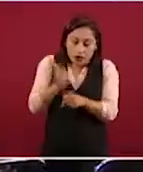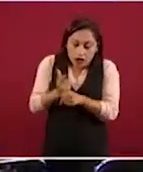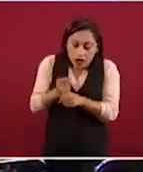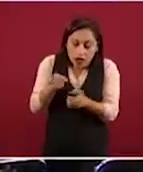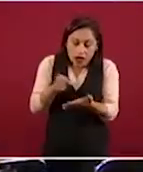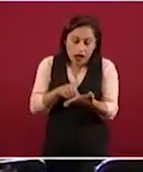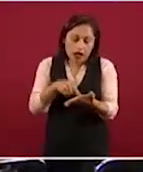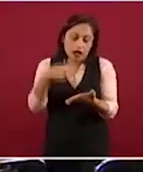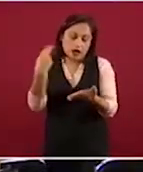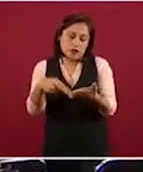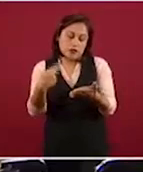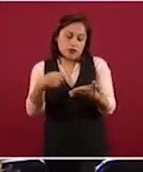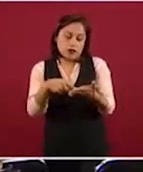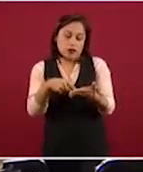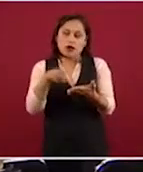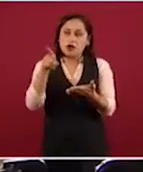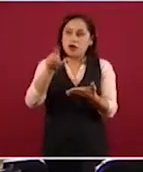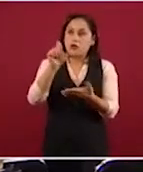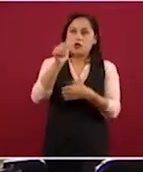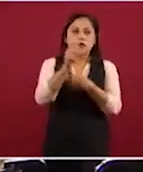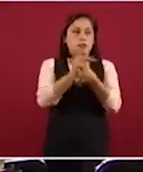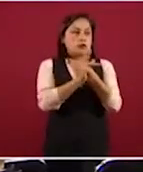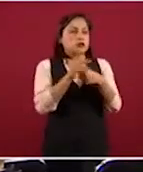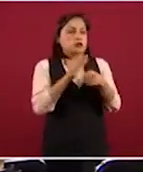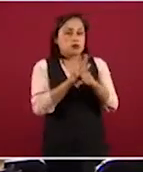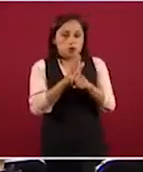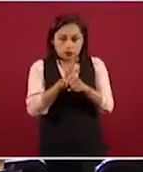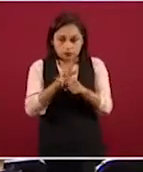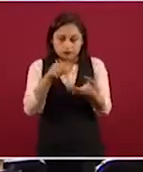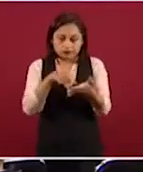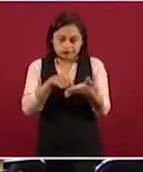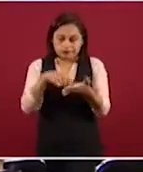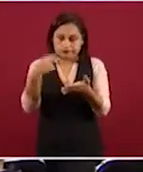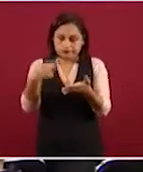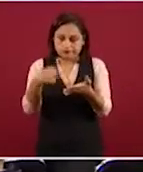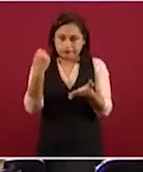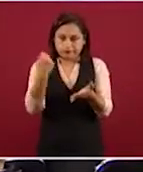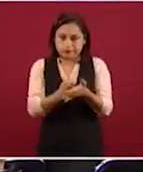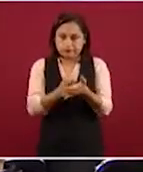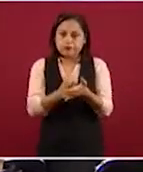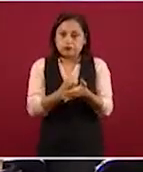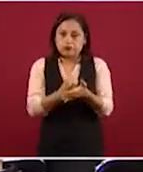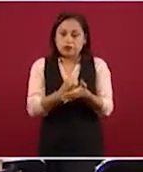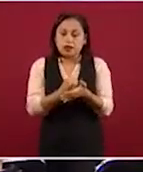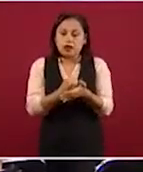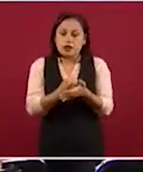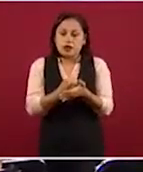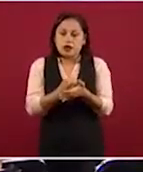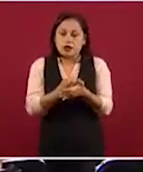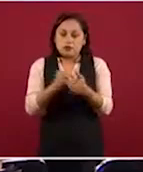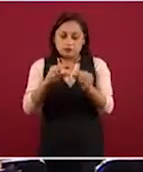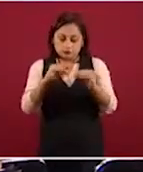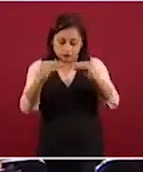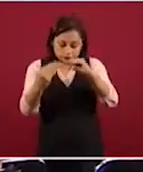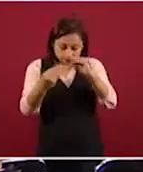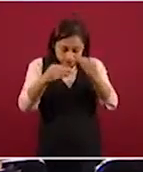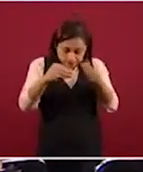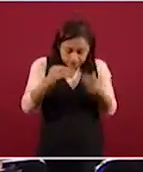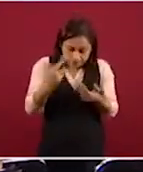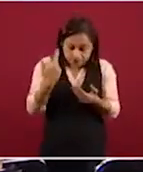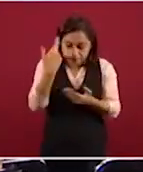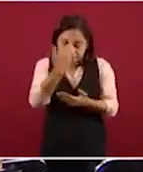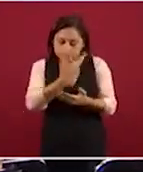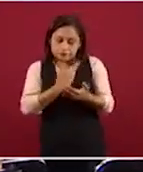procedencia estadounidense. Entonces se va haciendo ahora sí que la relación de todo el armamento, se va